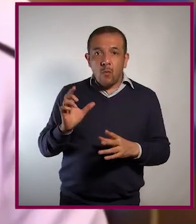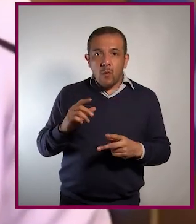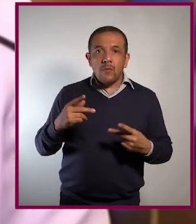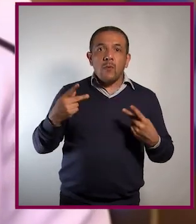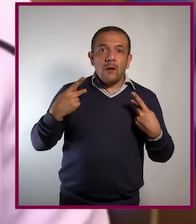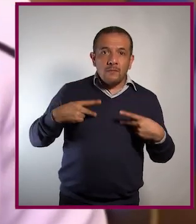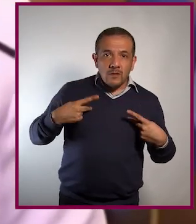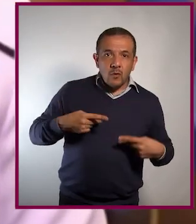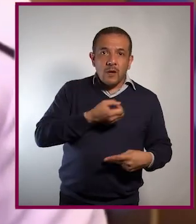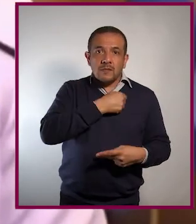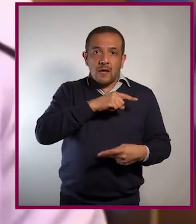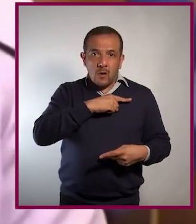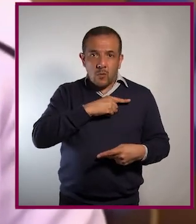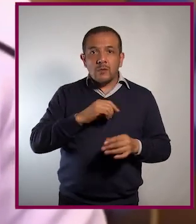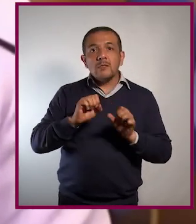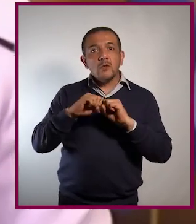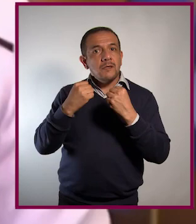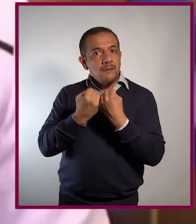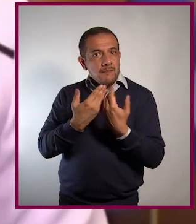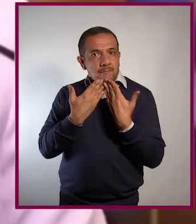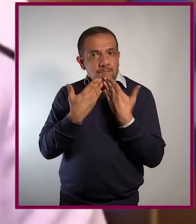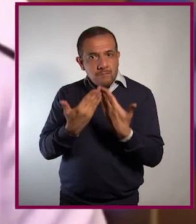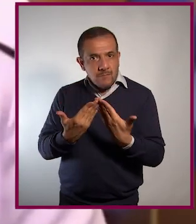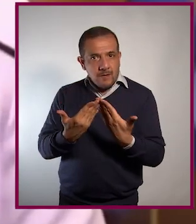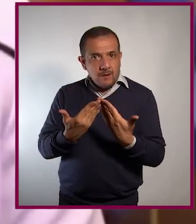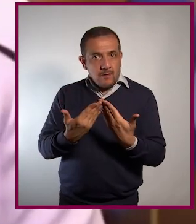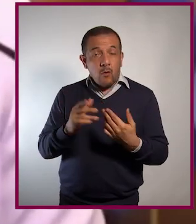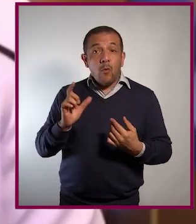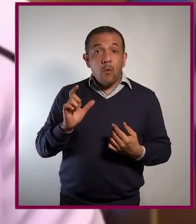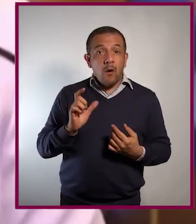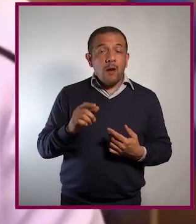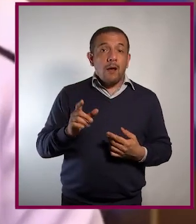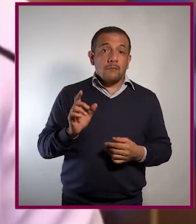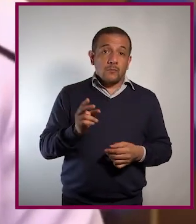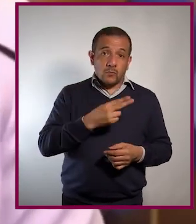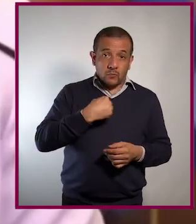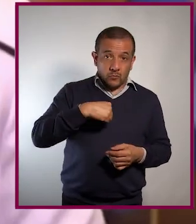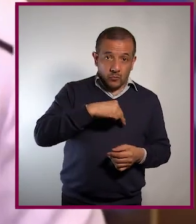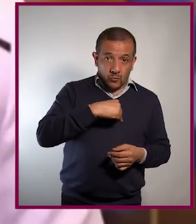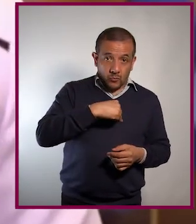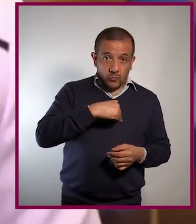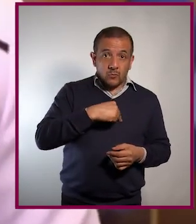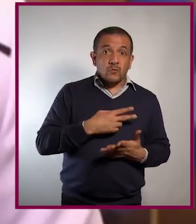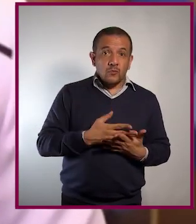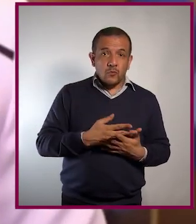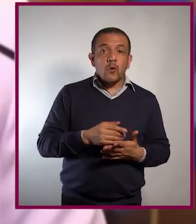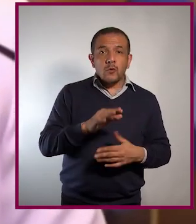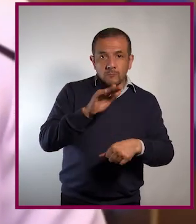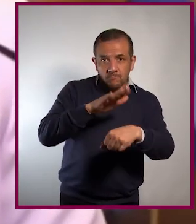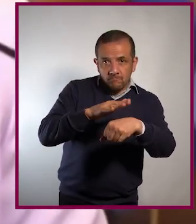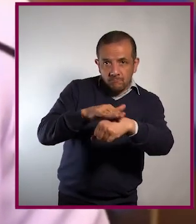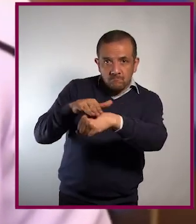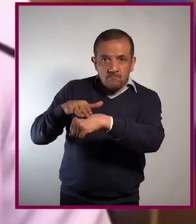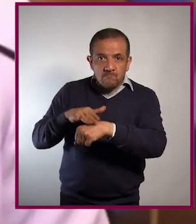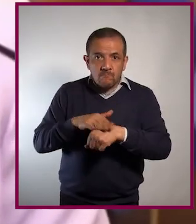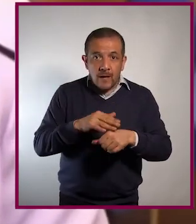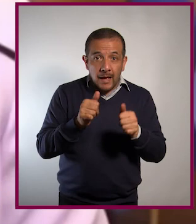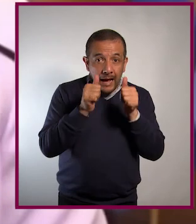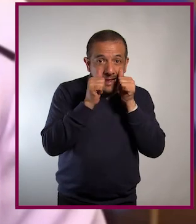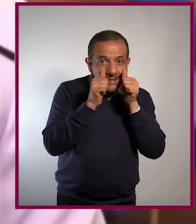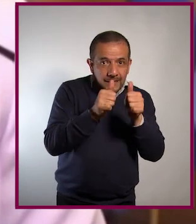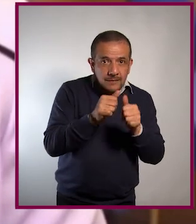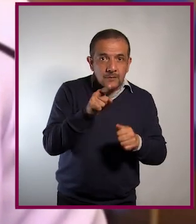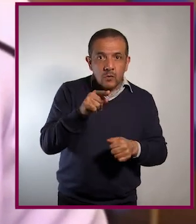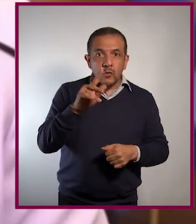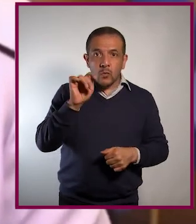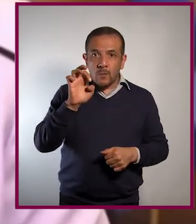el bienestar de las sociedades. Espero que cuando nosotros llamemos a fijarse en una